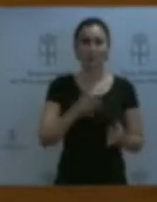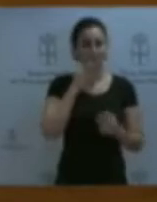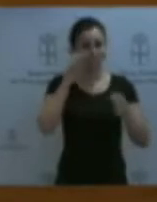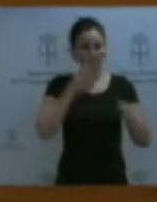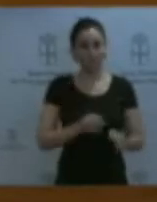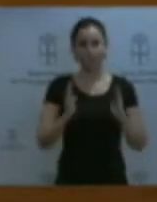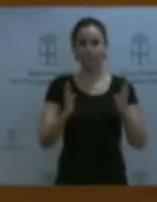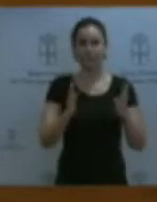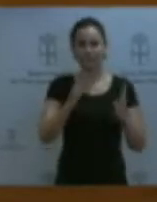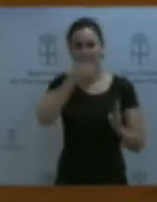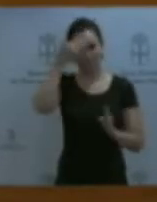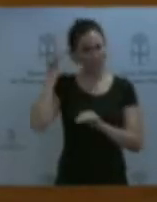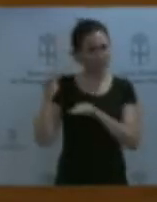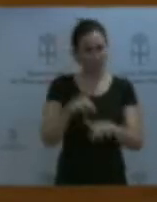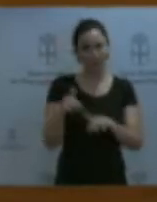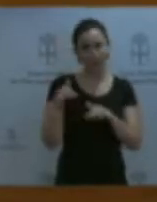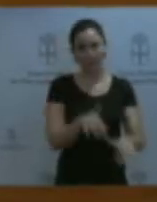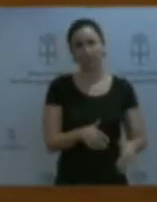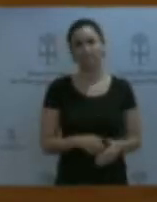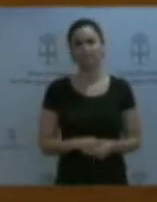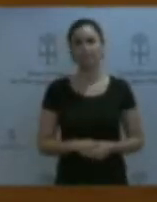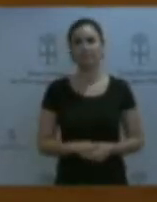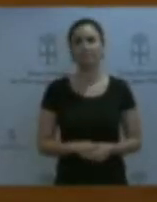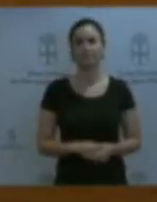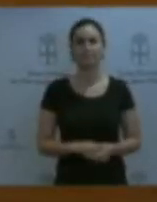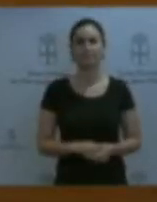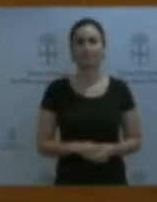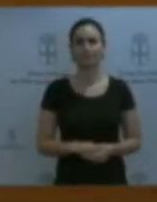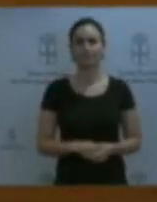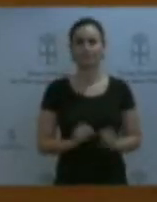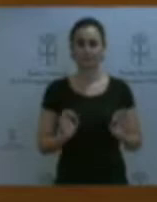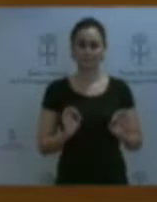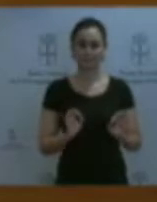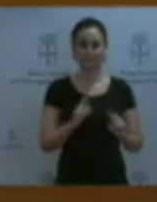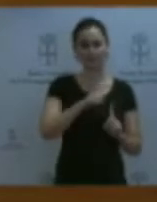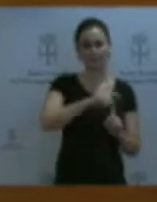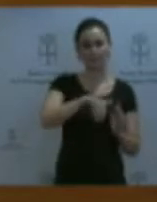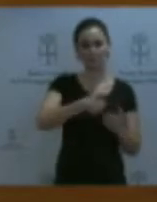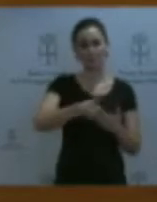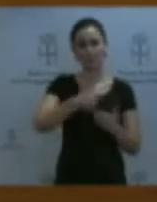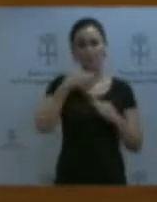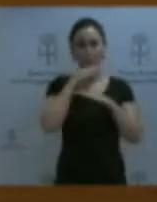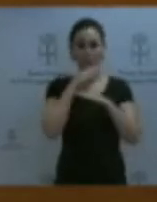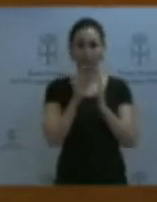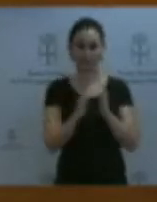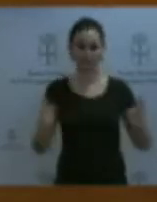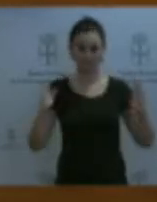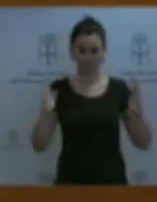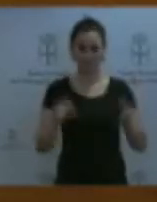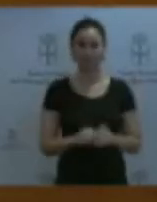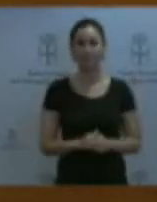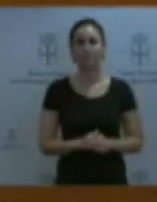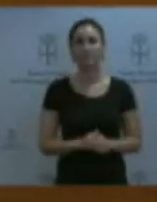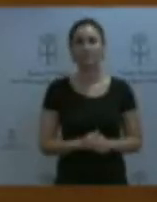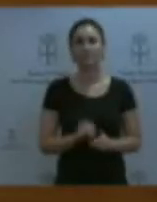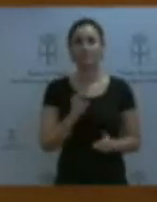que realmente mayoritariamente es entre mayo y el mes de octubre. Por esta razón, instamos al Gobierno a cumplir, bueno, pues esta moción, en